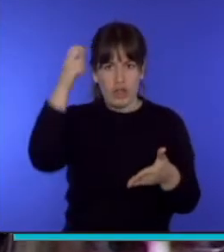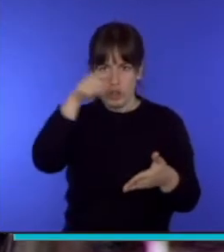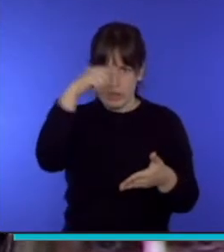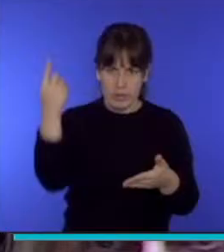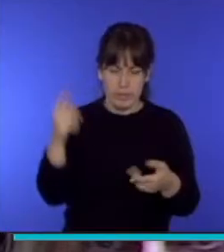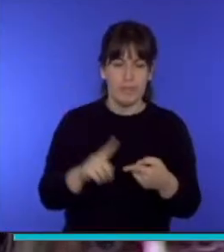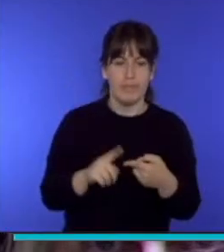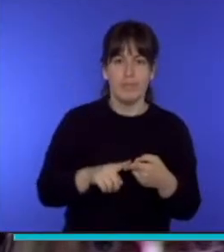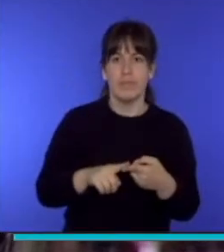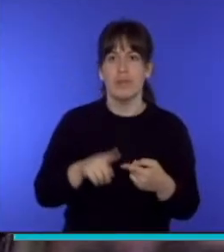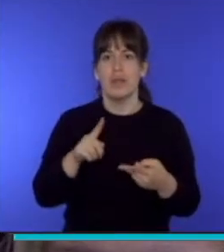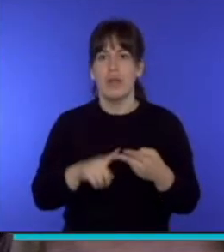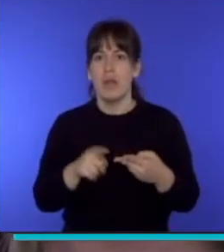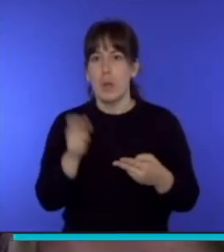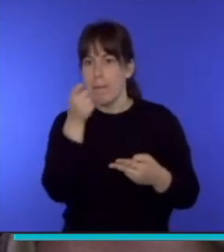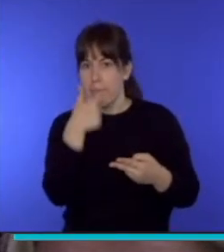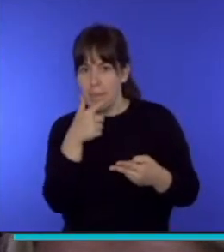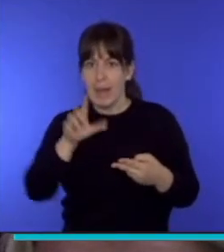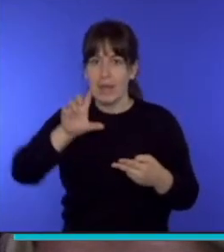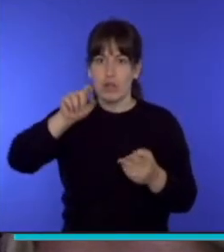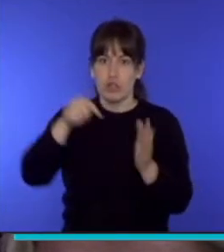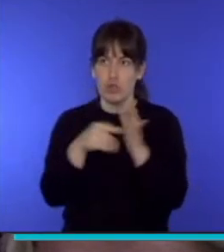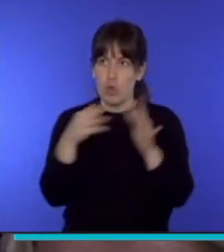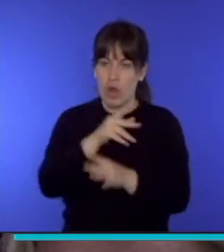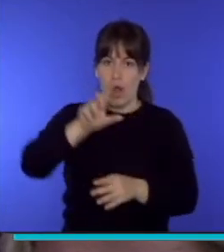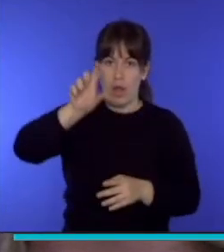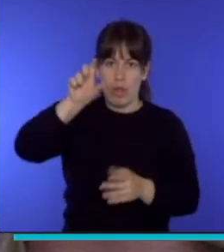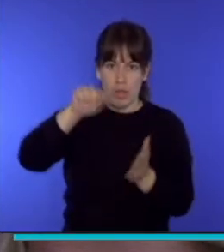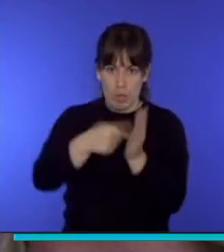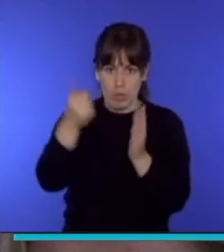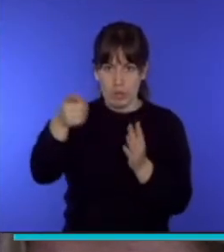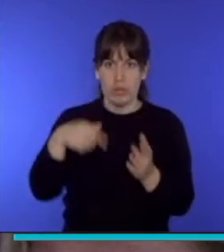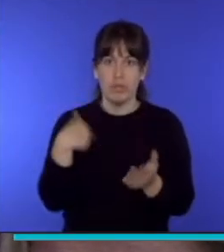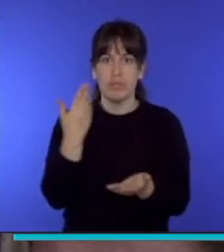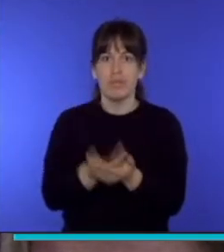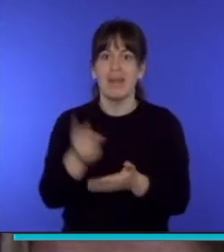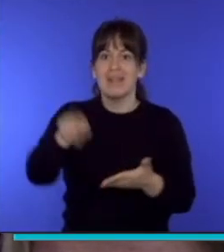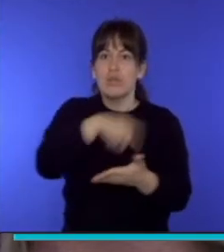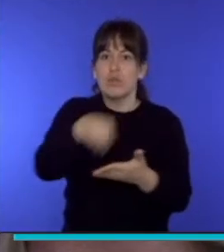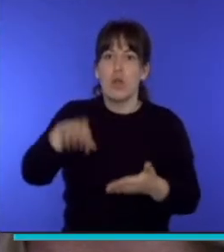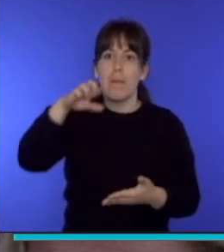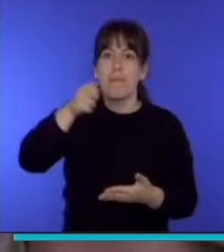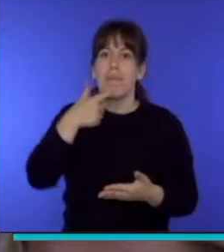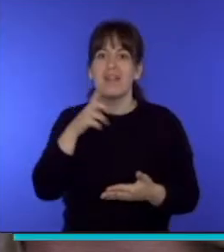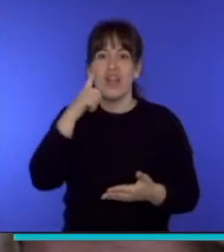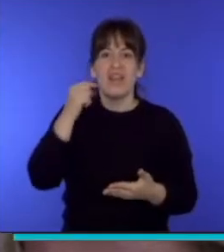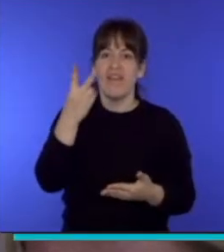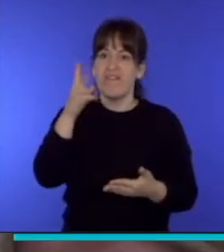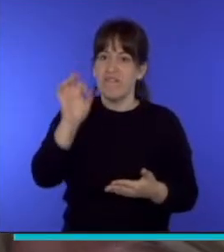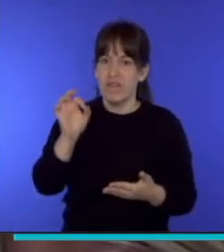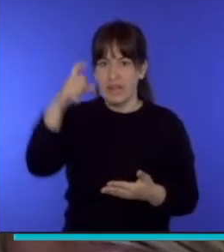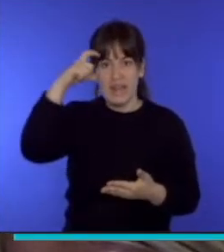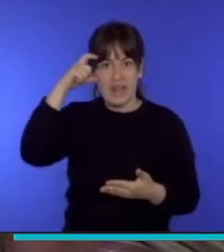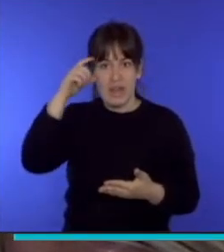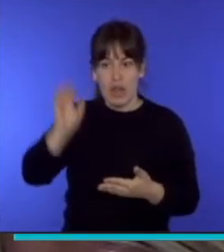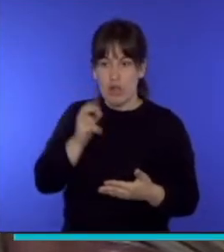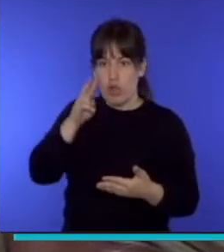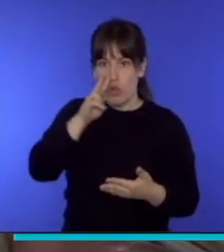El jefe de gobierno Jorge Macri de la Ciudad de Buenos Aires envió el proyecto de suspensión de la PASO a la legislatura el 20 de enero del